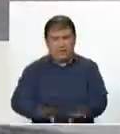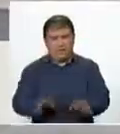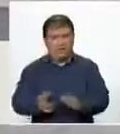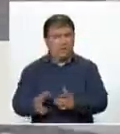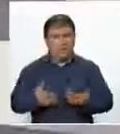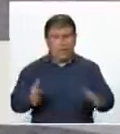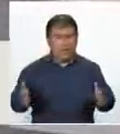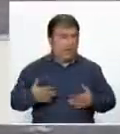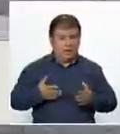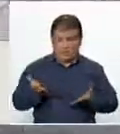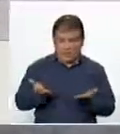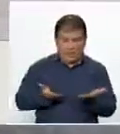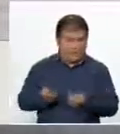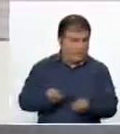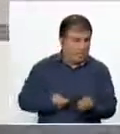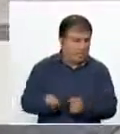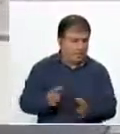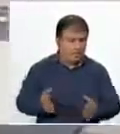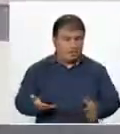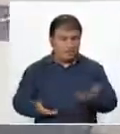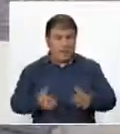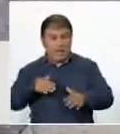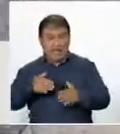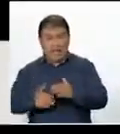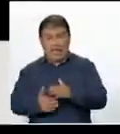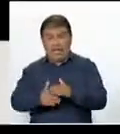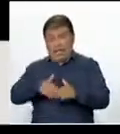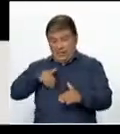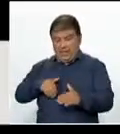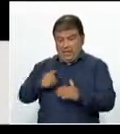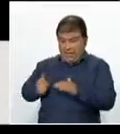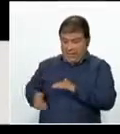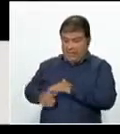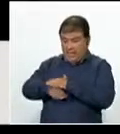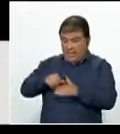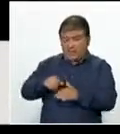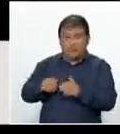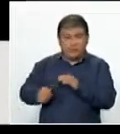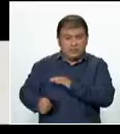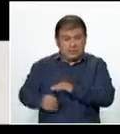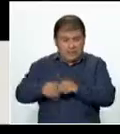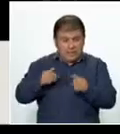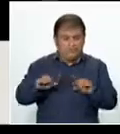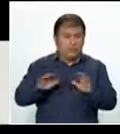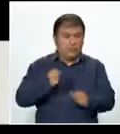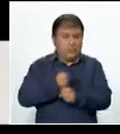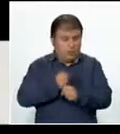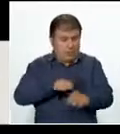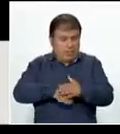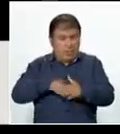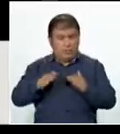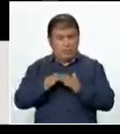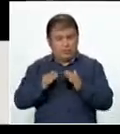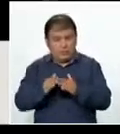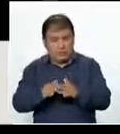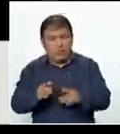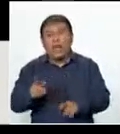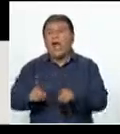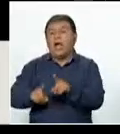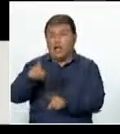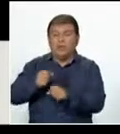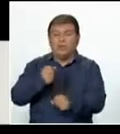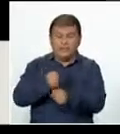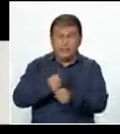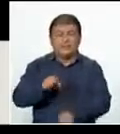ningún tipo de atención. ¿Adentro se han quedado quizás los trabajadores? ¿Cómo es la seguridad? Algunos trabajadores